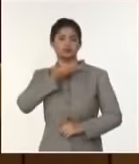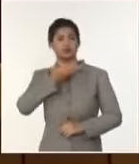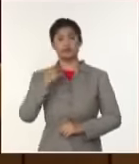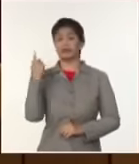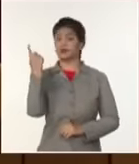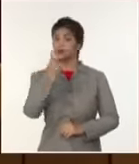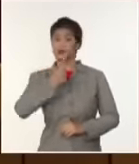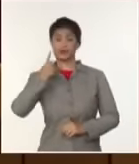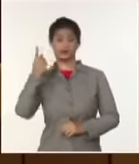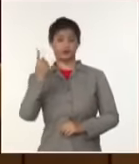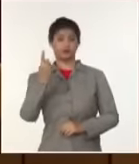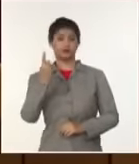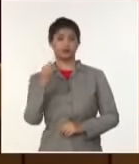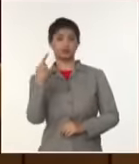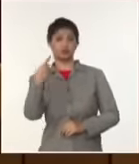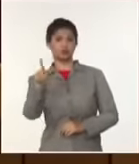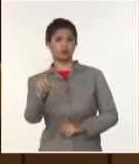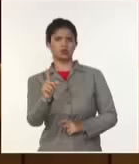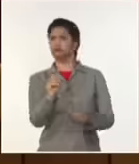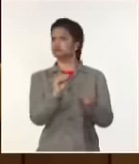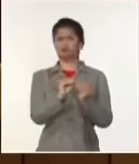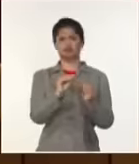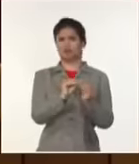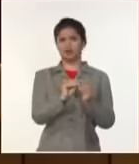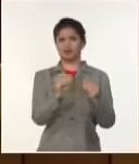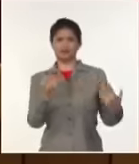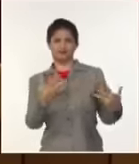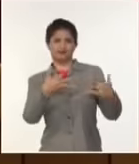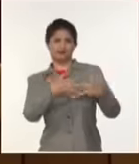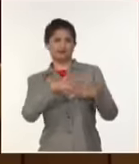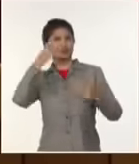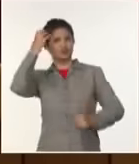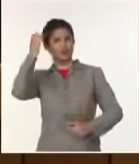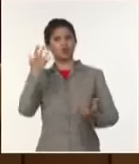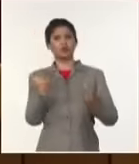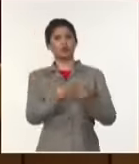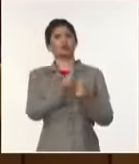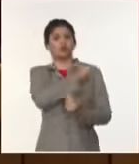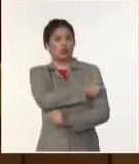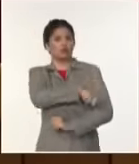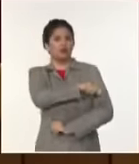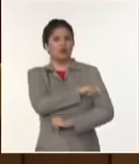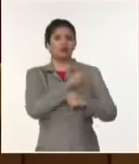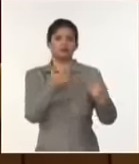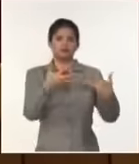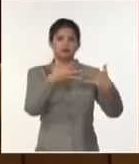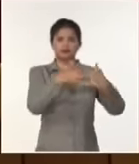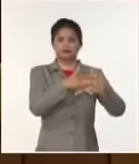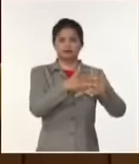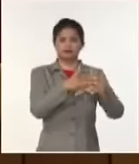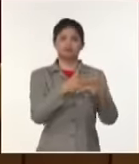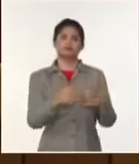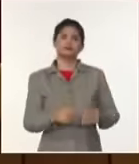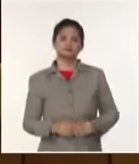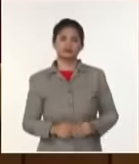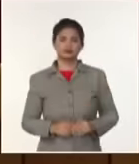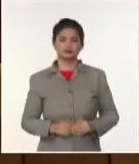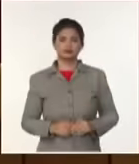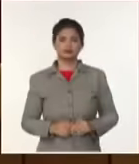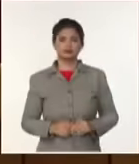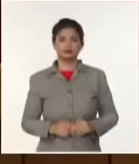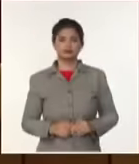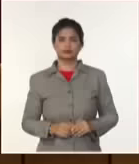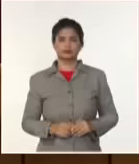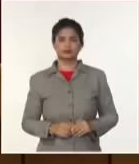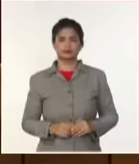nosotros en solitario sabe o aprende más que todos nosotros juntos. Vencer los más grandes obstáculos